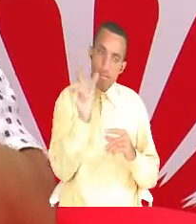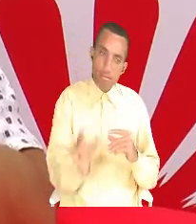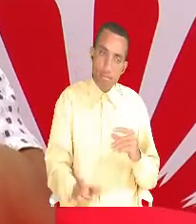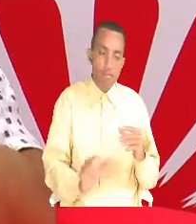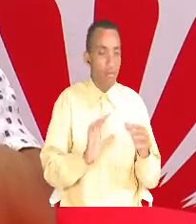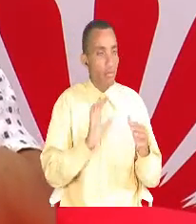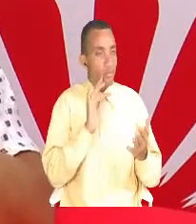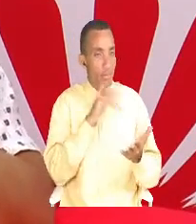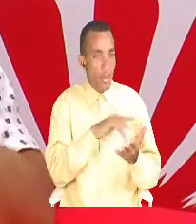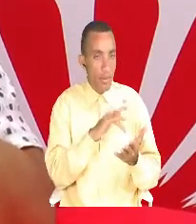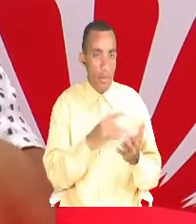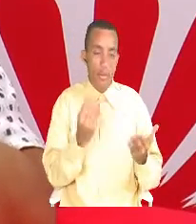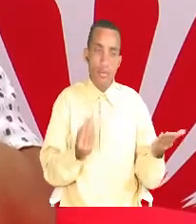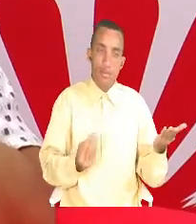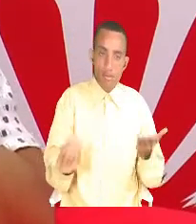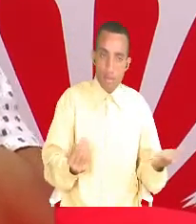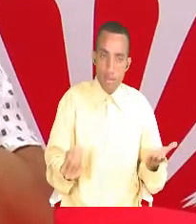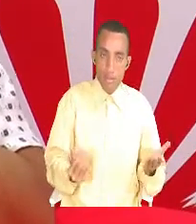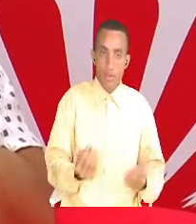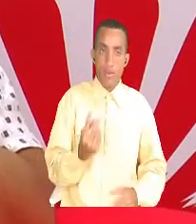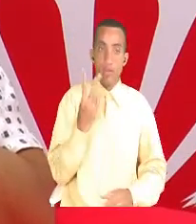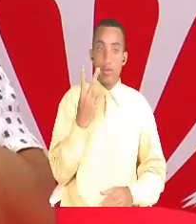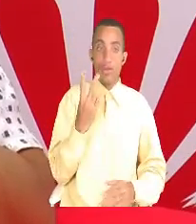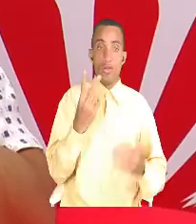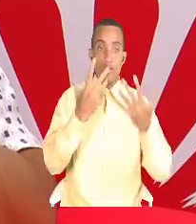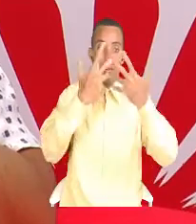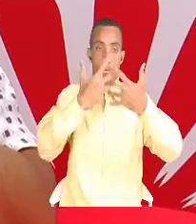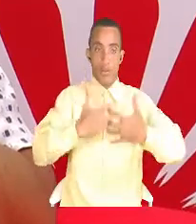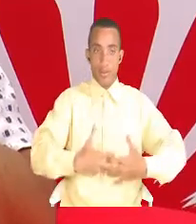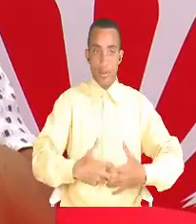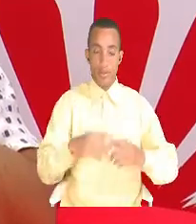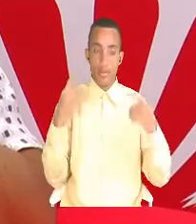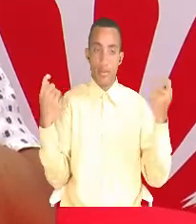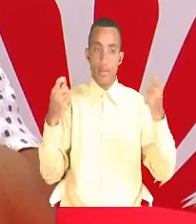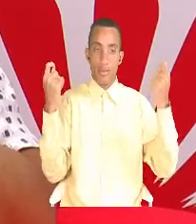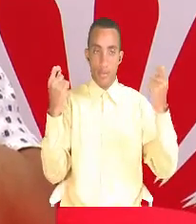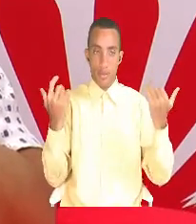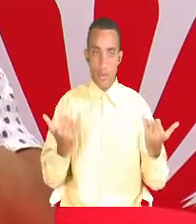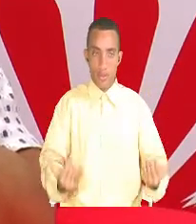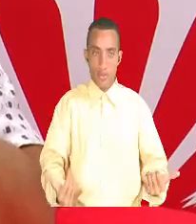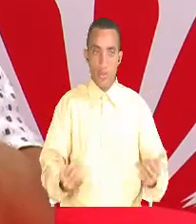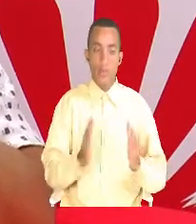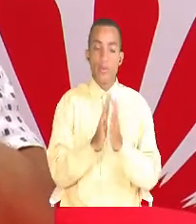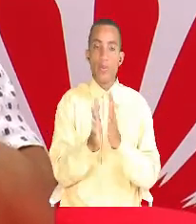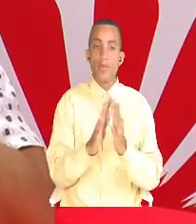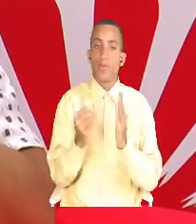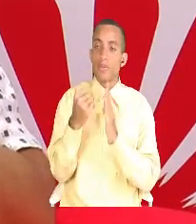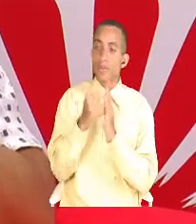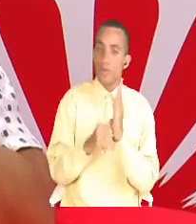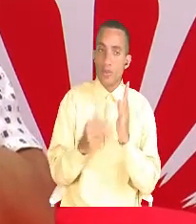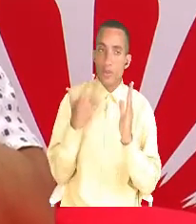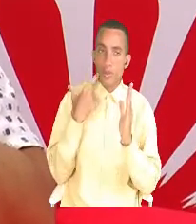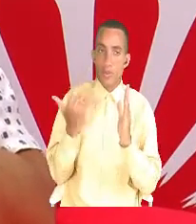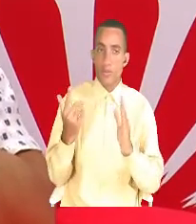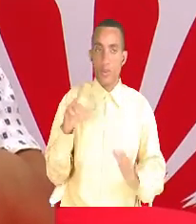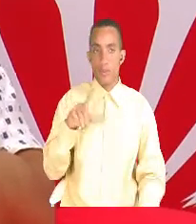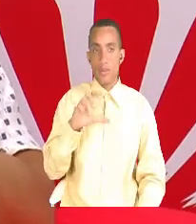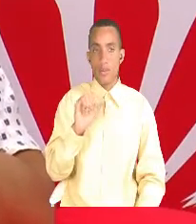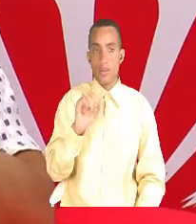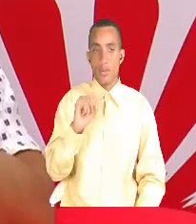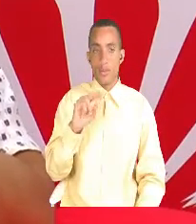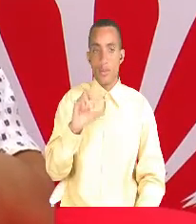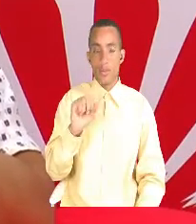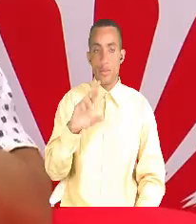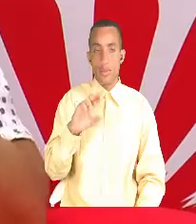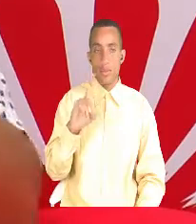conociendo de los servicios de estas dos empresas que ellas vienen a promocionarnos aquí en nuestro programa. A Leonardo le decimos